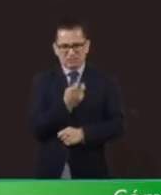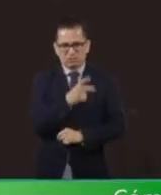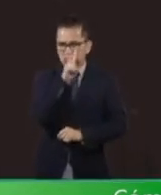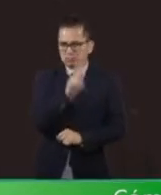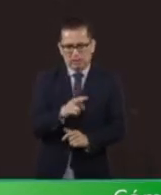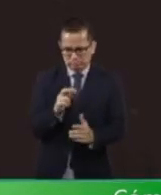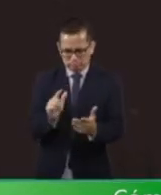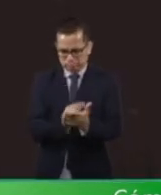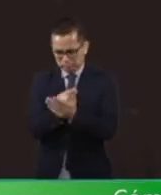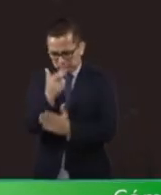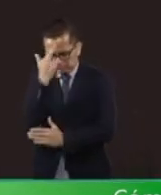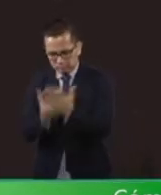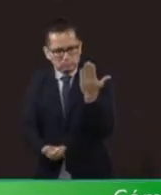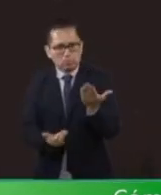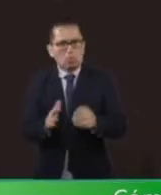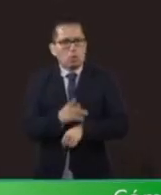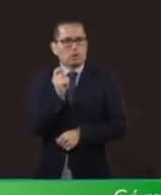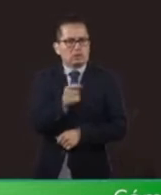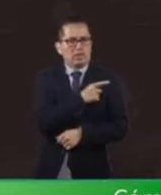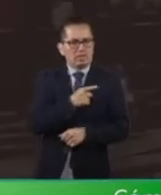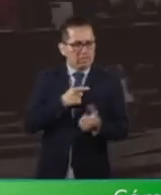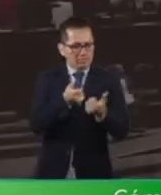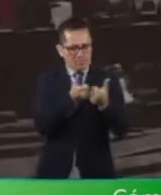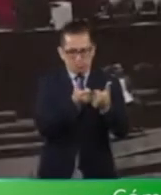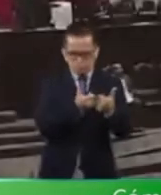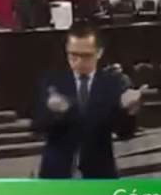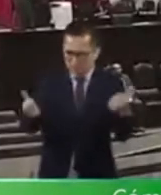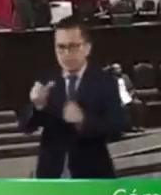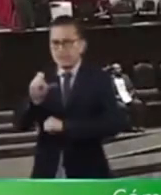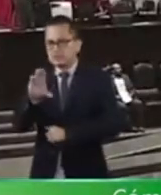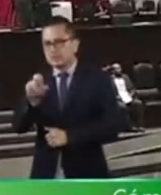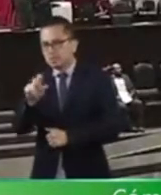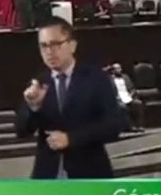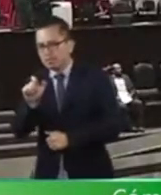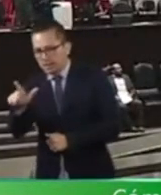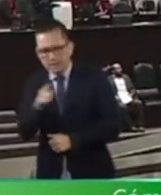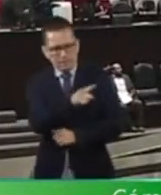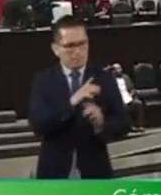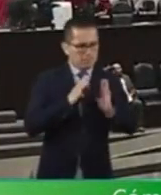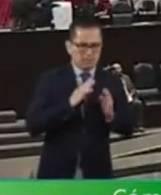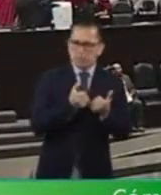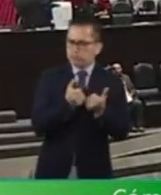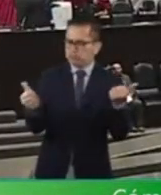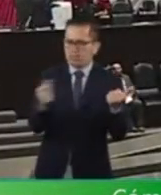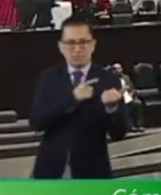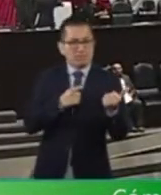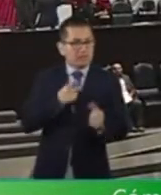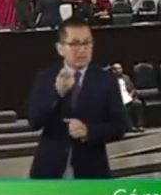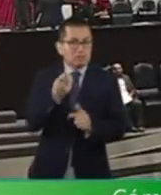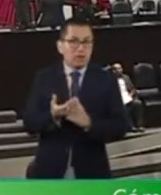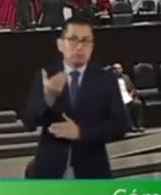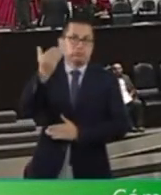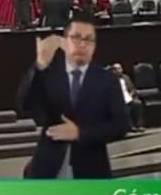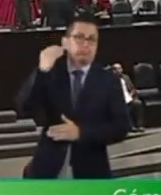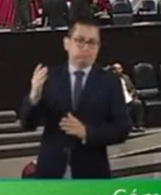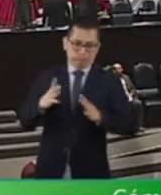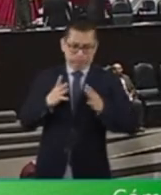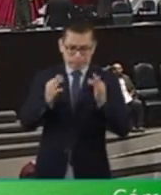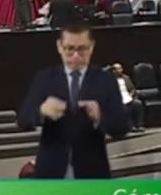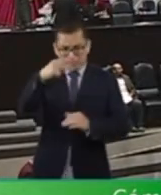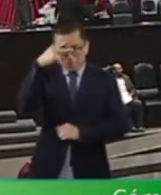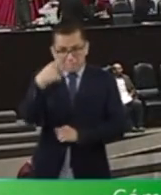poder civil y el militar desde la fundación de nuestro Estado moderno. Esta reforma no